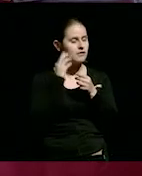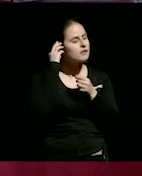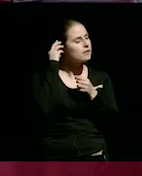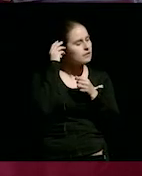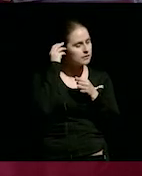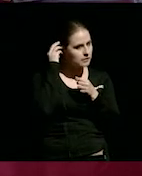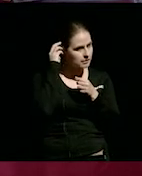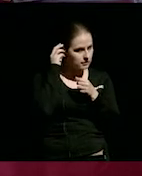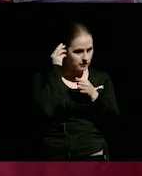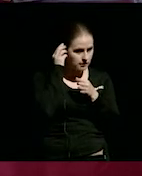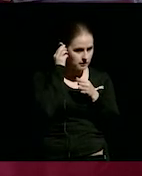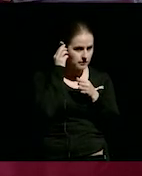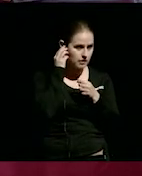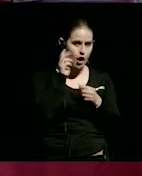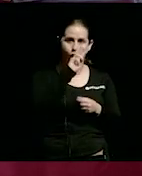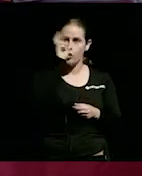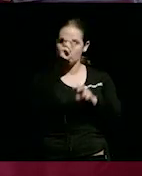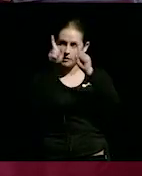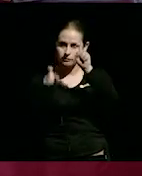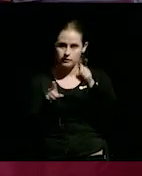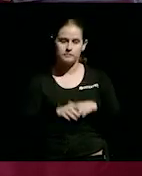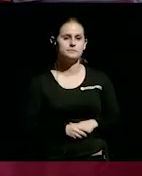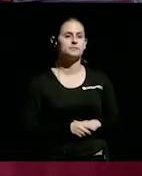Vale, aquí tenemos una petición.